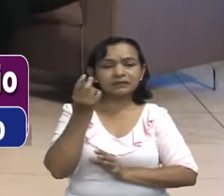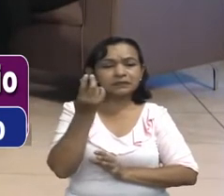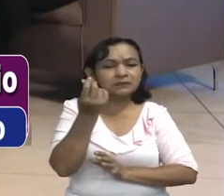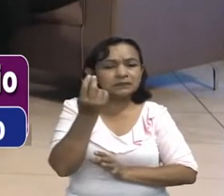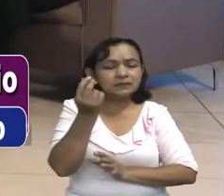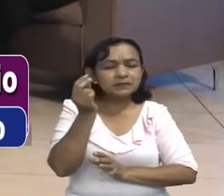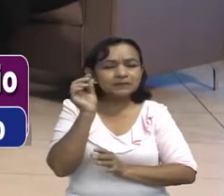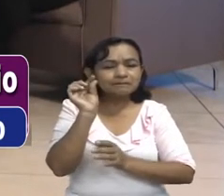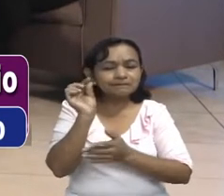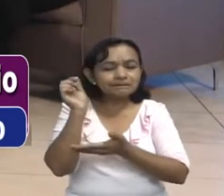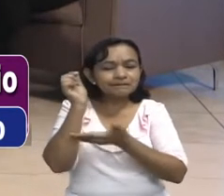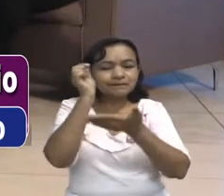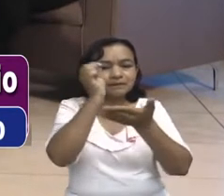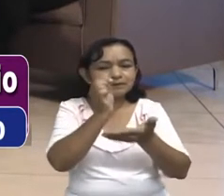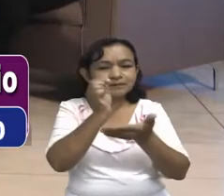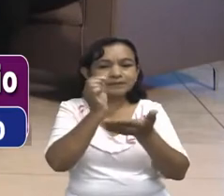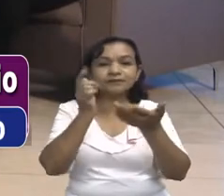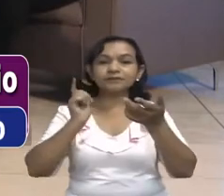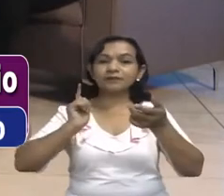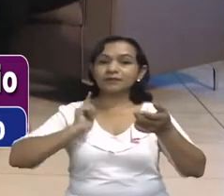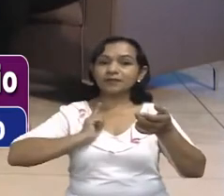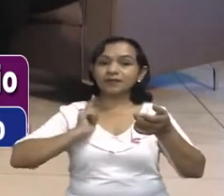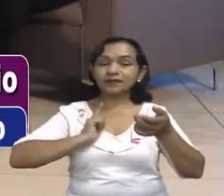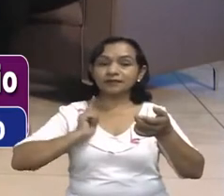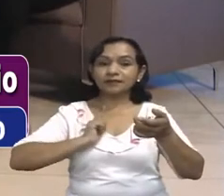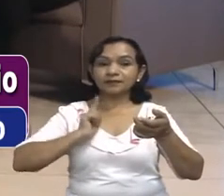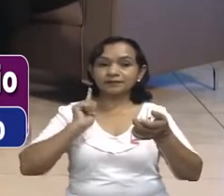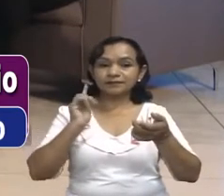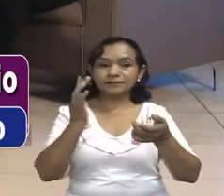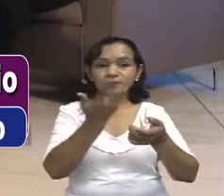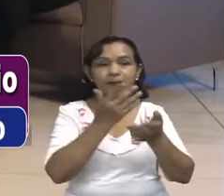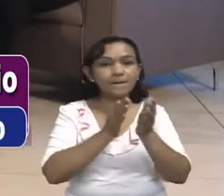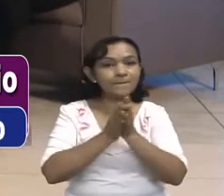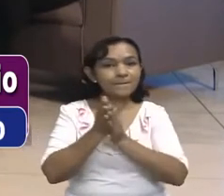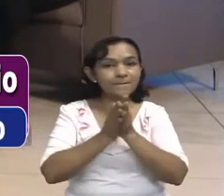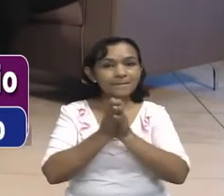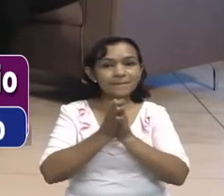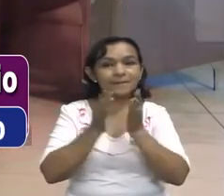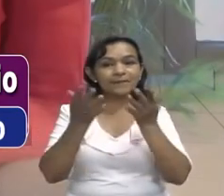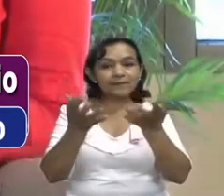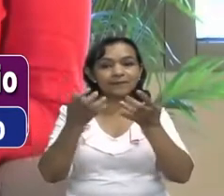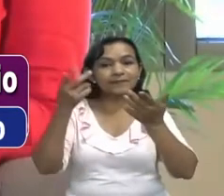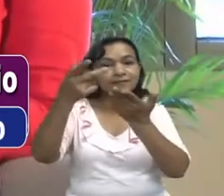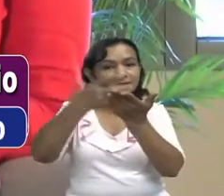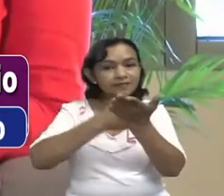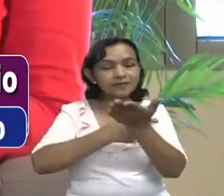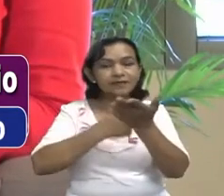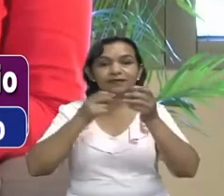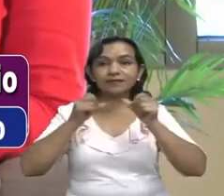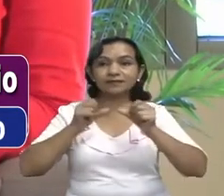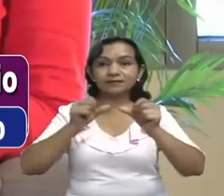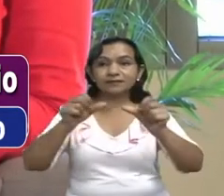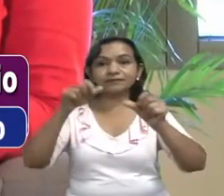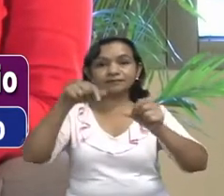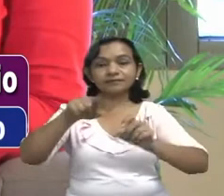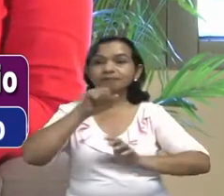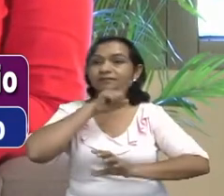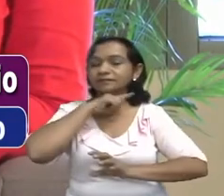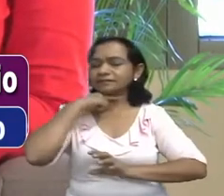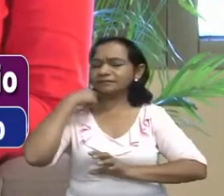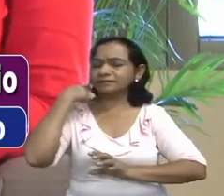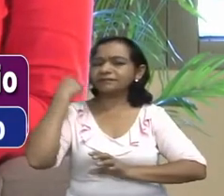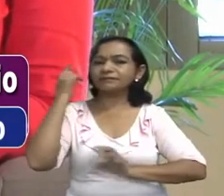limitados, sin embargo teníamos, creo que todos, el interés de echar a andar este proyecto, pues que ahora es una realidad y